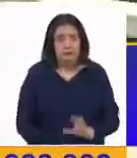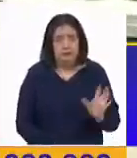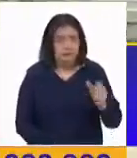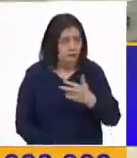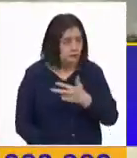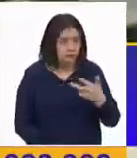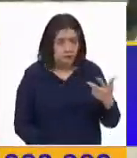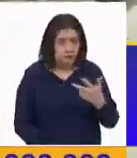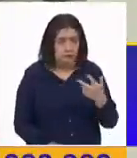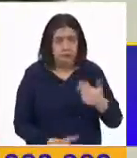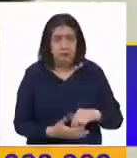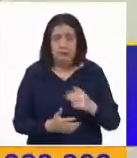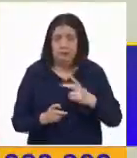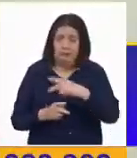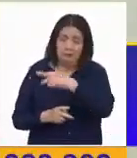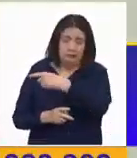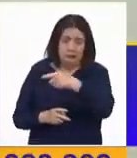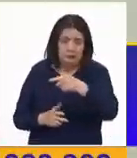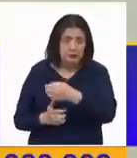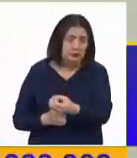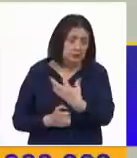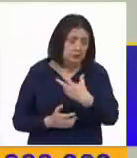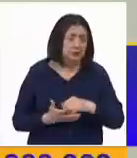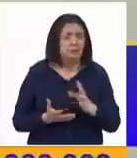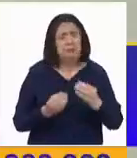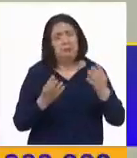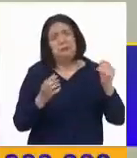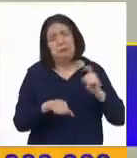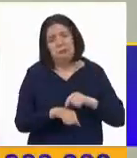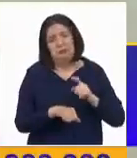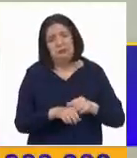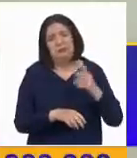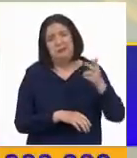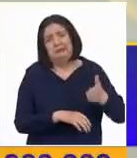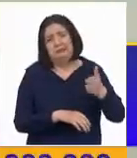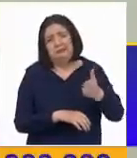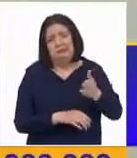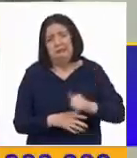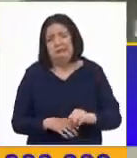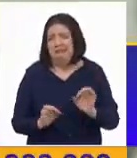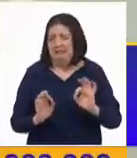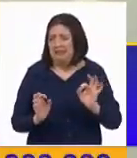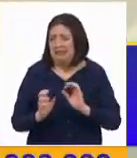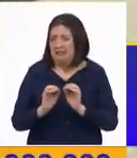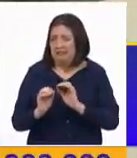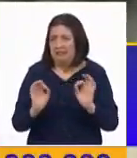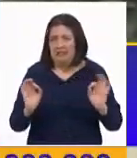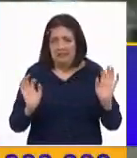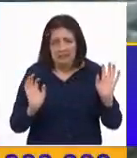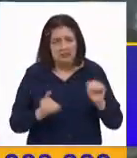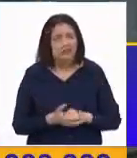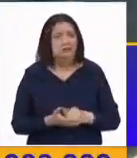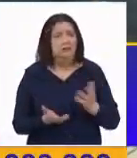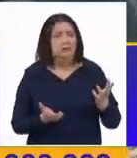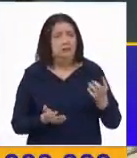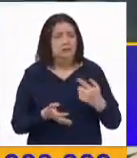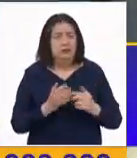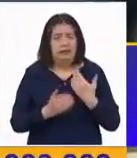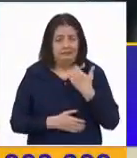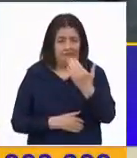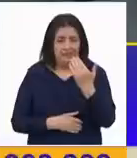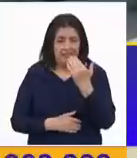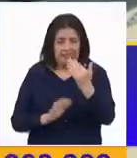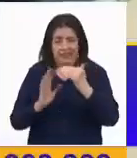estos vehículos los vecinos están denunciando que están desde hace mucho tiempo y que lamentablemente nadie hace algo al respecto. Frente a la